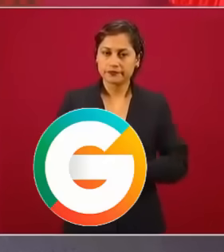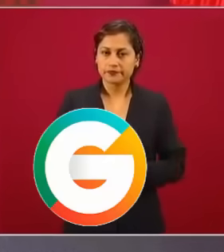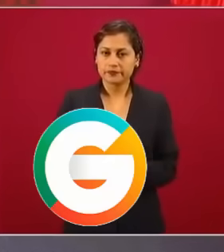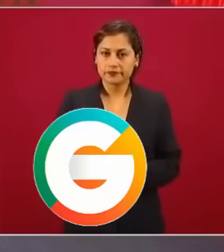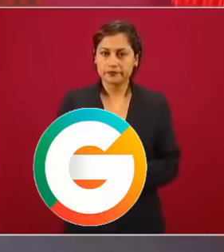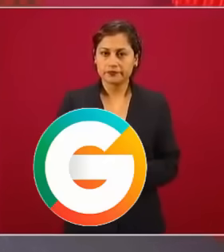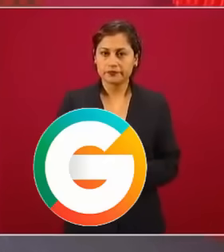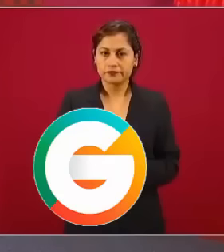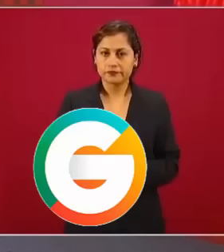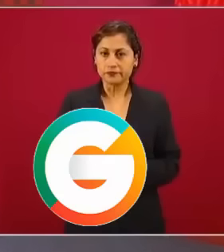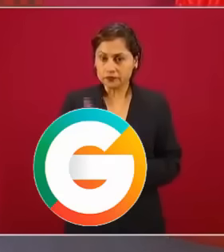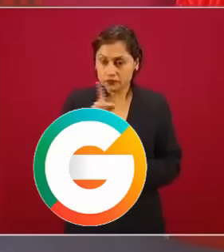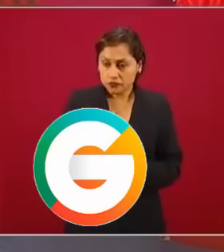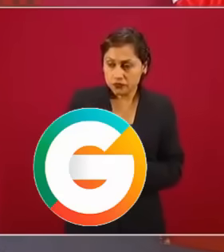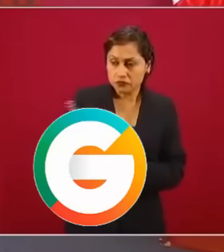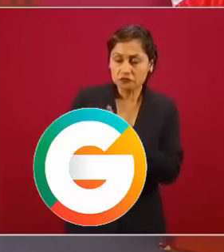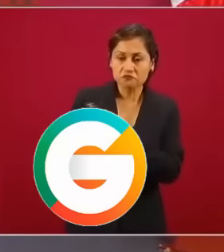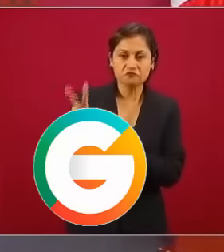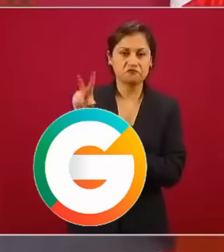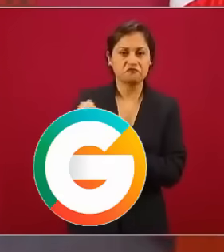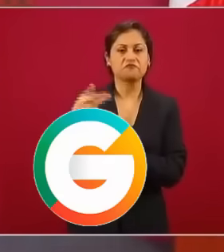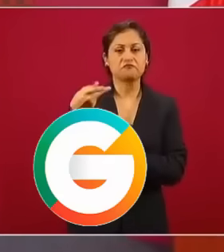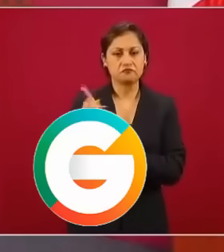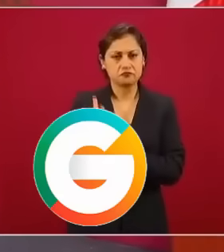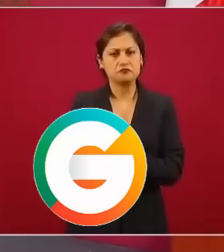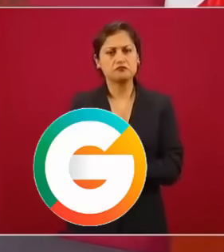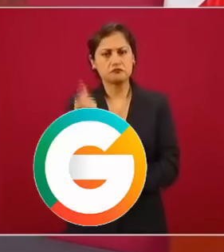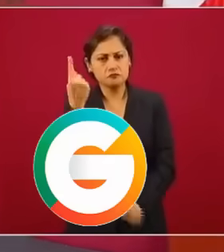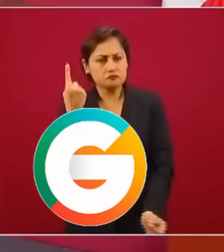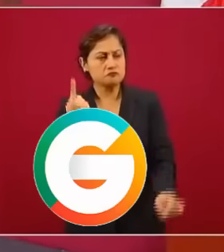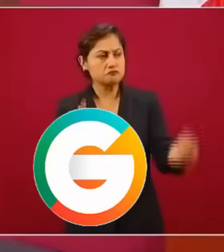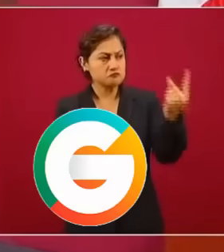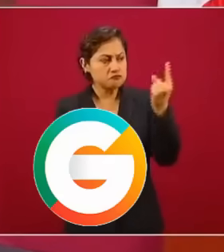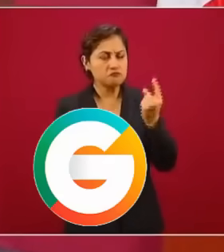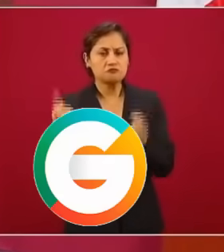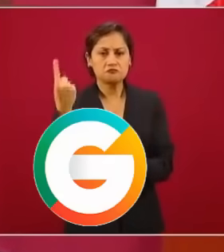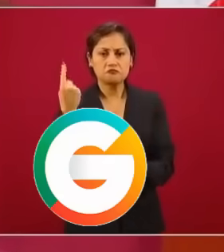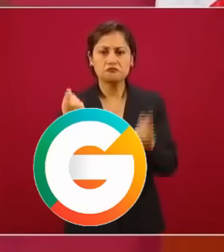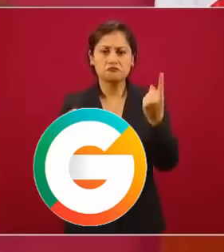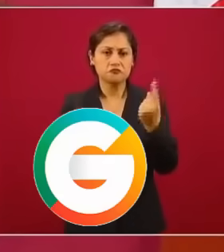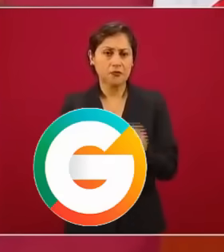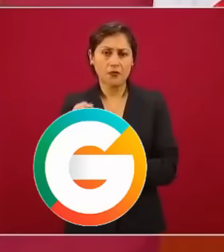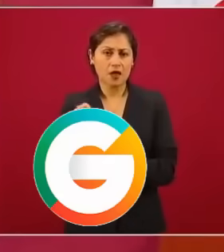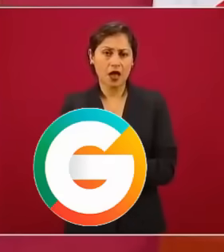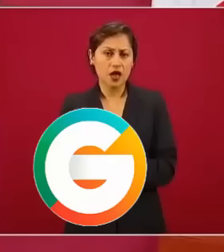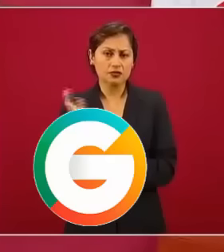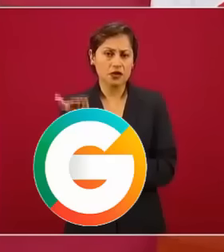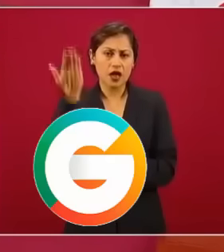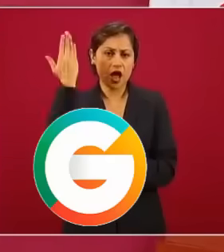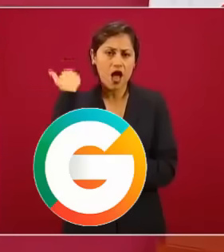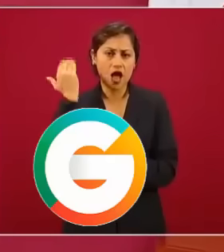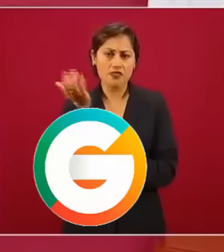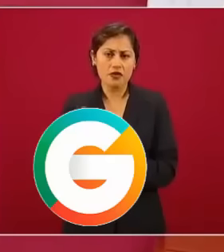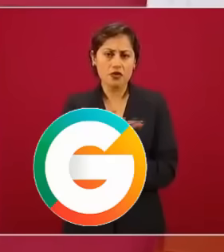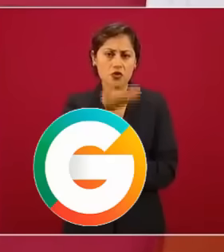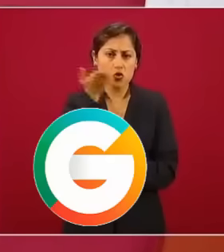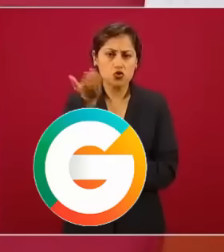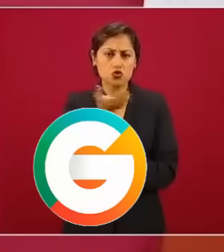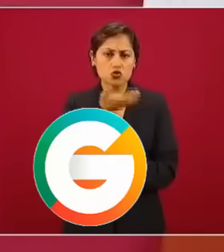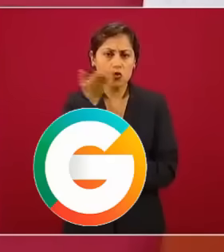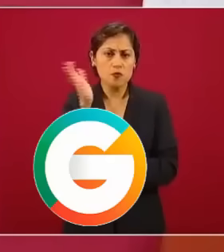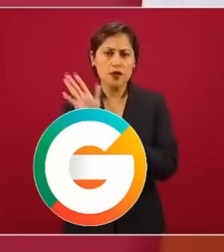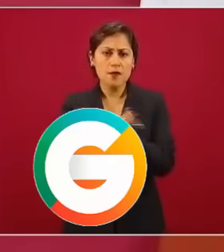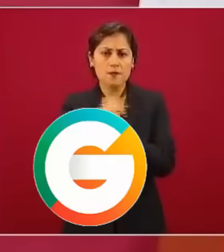esa práctica pues funcionaba porque había muchísimas cosas que la